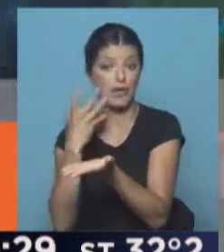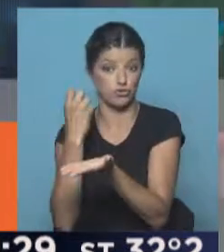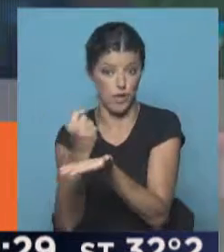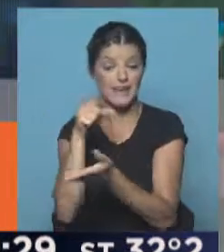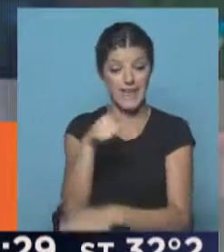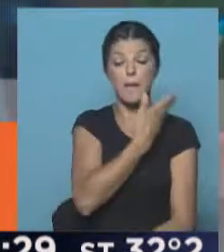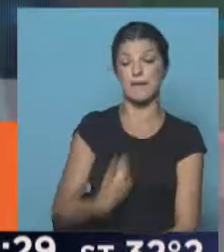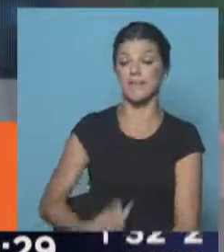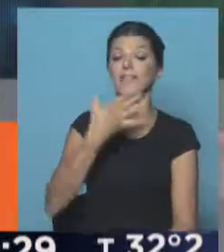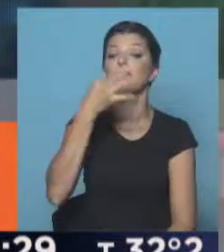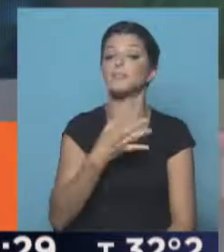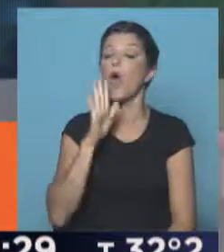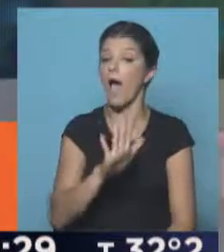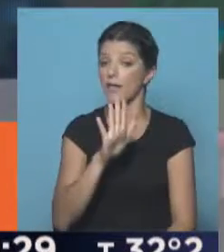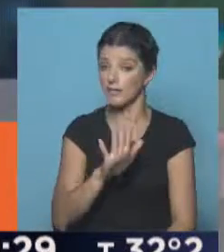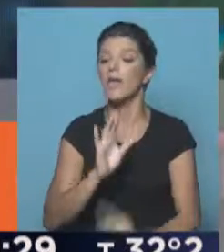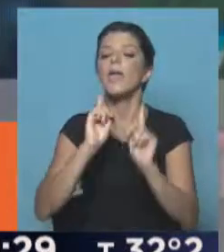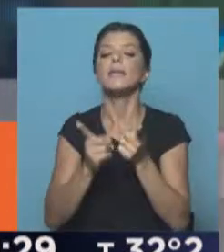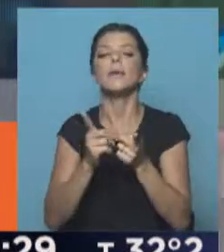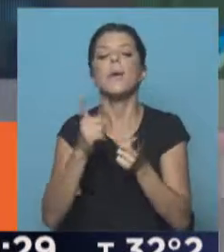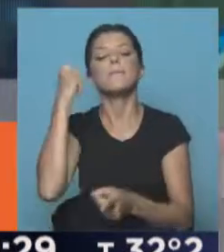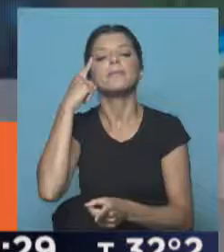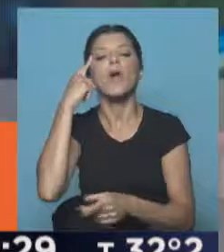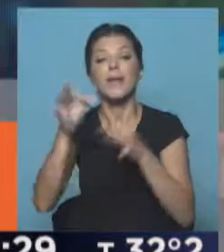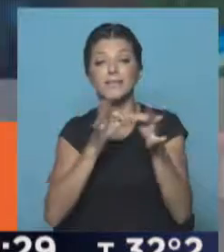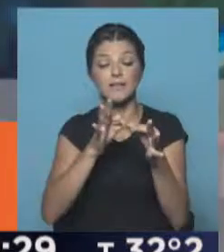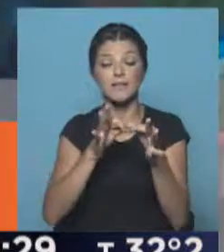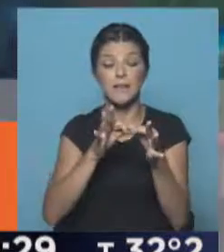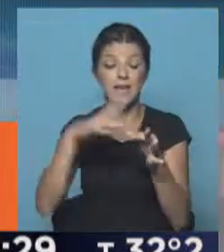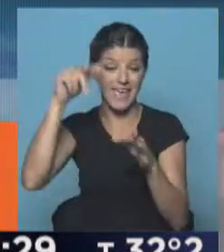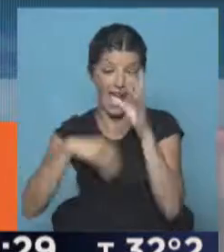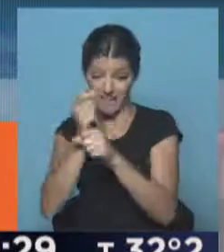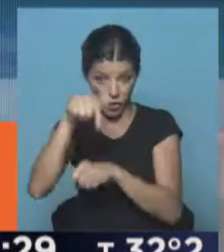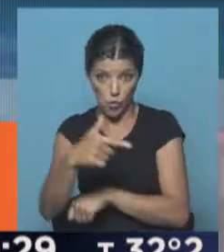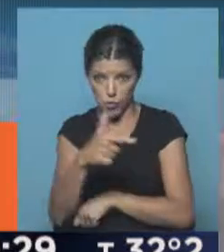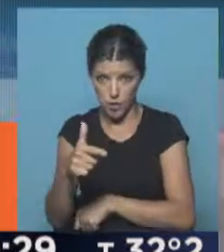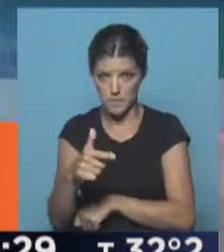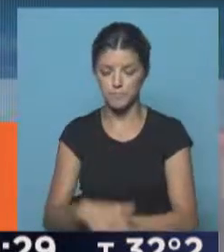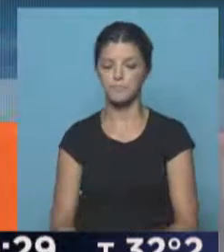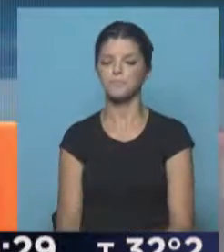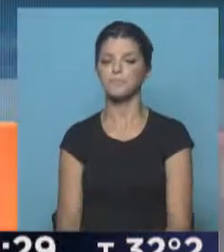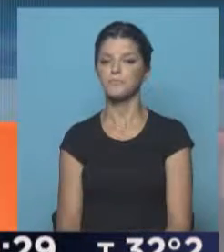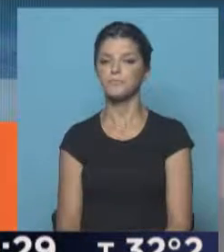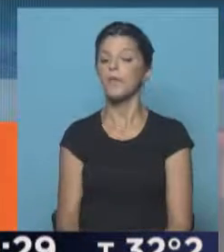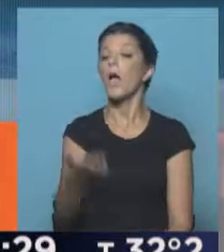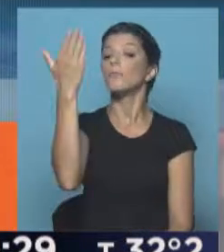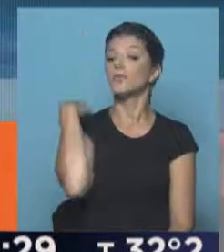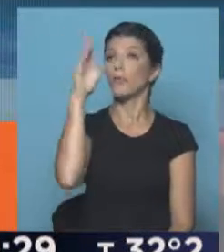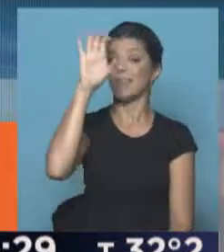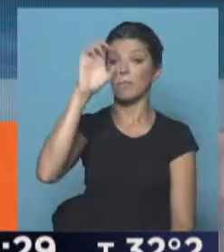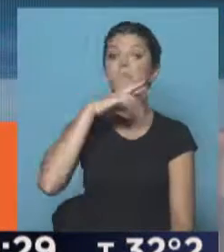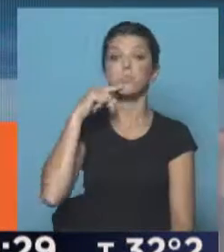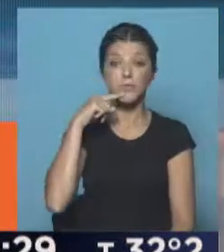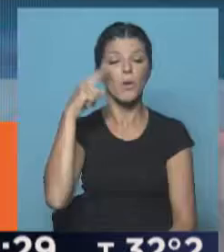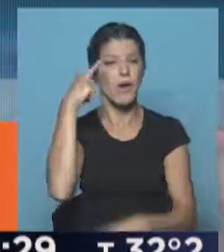y vamos a desarrollar estrategias en atención secundaria que hoy no había de hecho acabo de llegar de de sanjuan de inaugurar un centro de